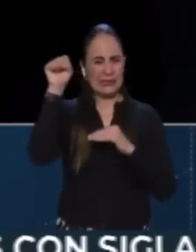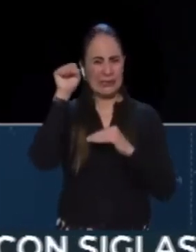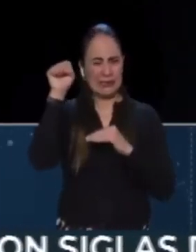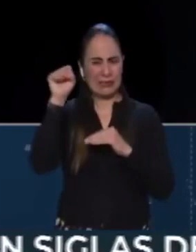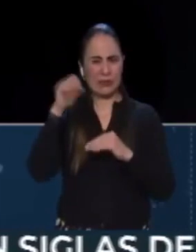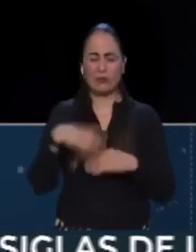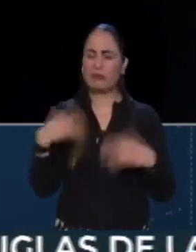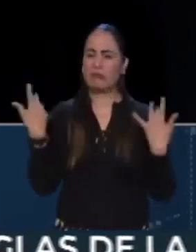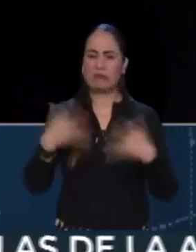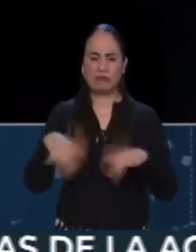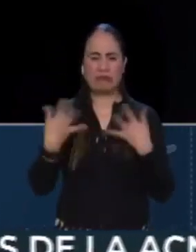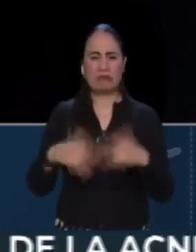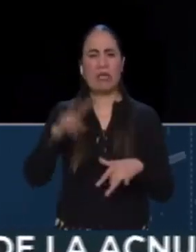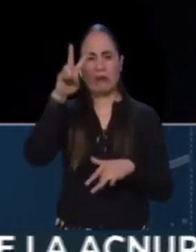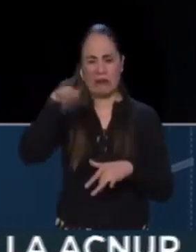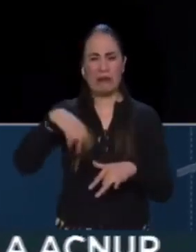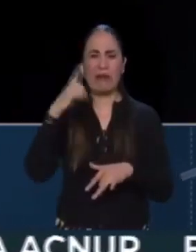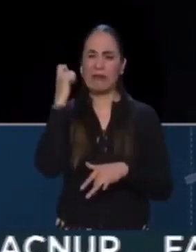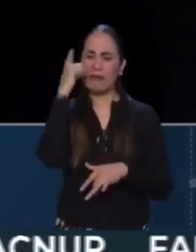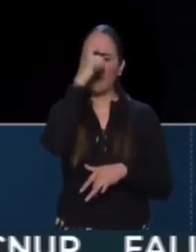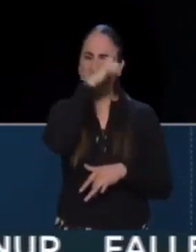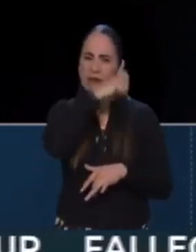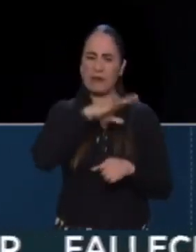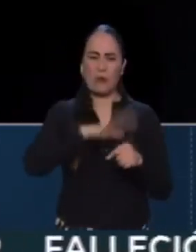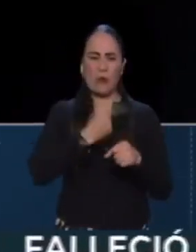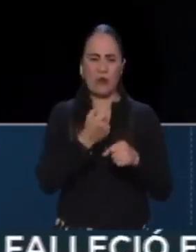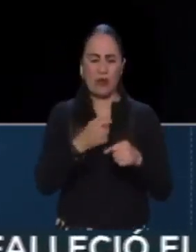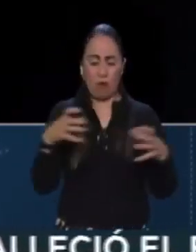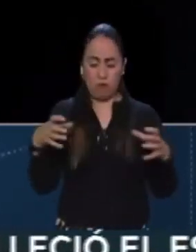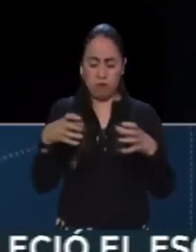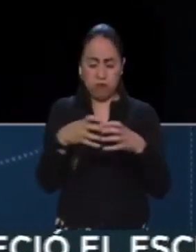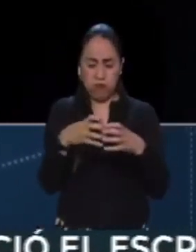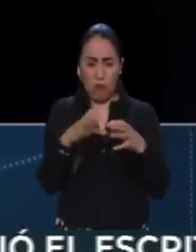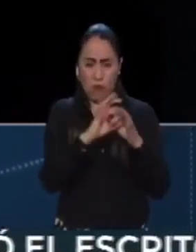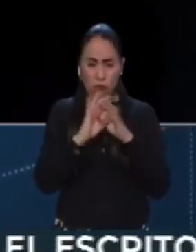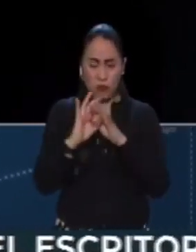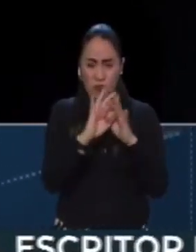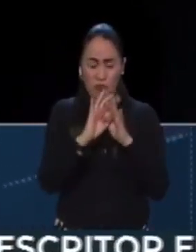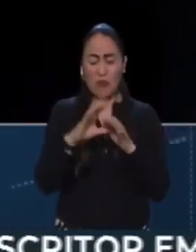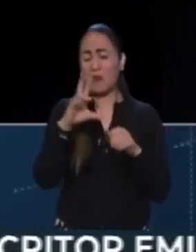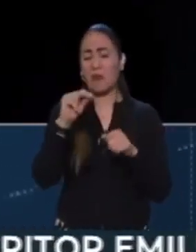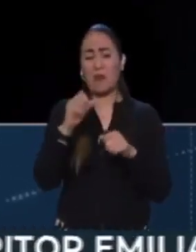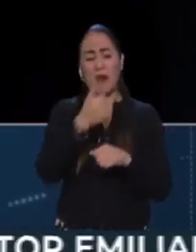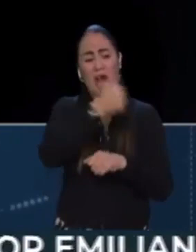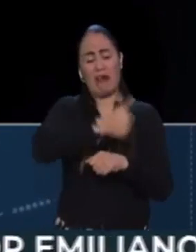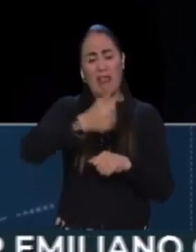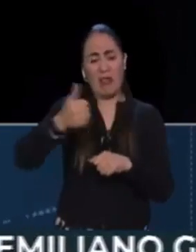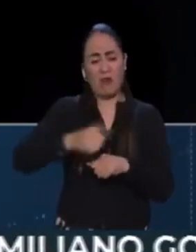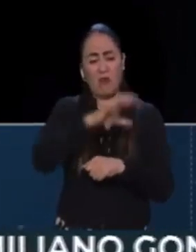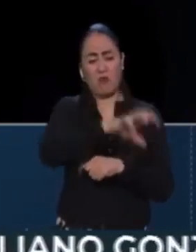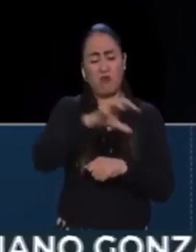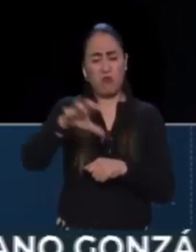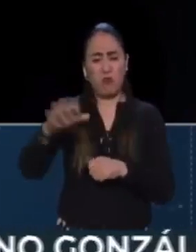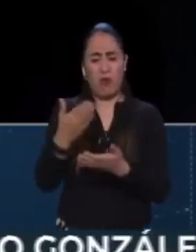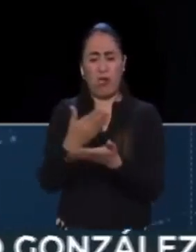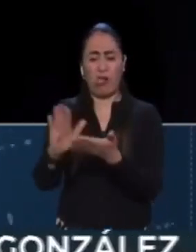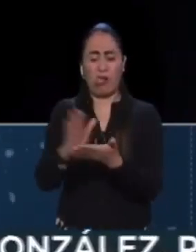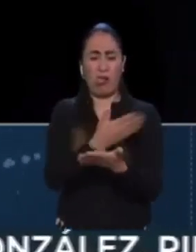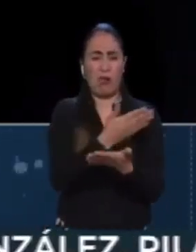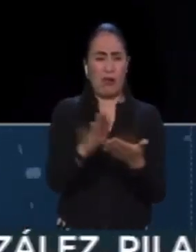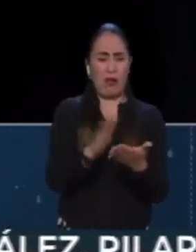sido y será compleja en razón de que todavía existen ahí no solamente sus personeros, sino estructuras que siguen siendo